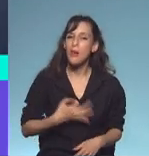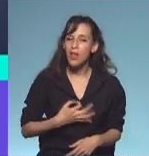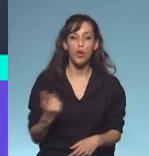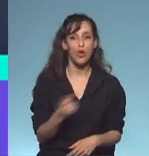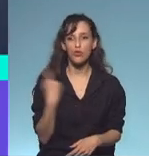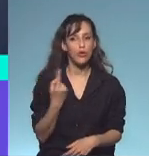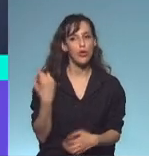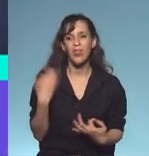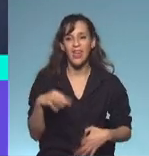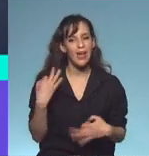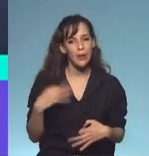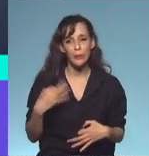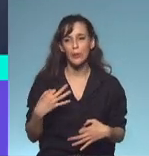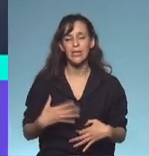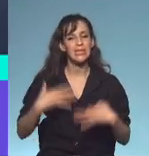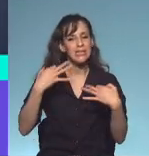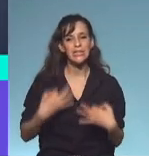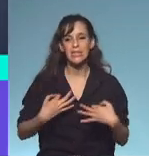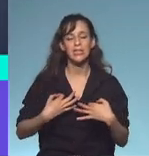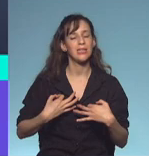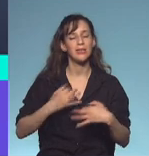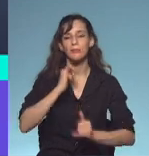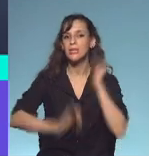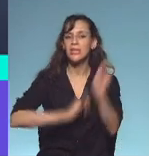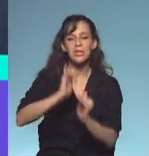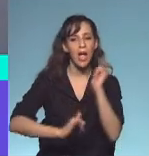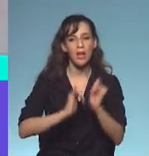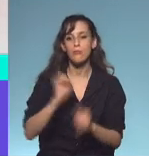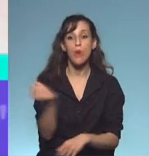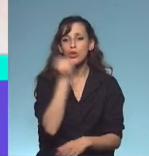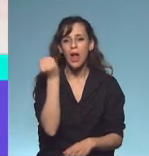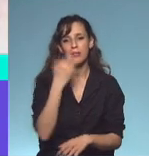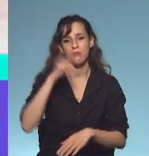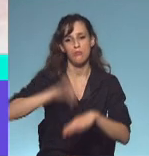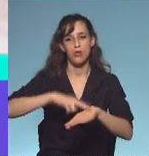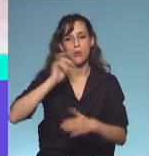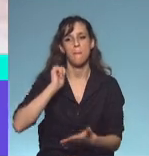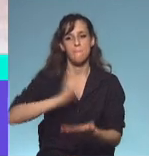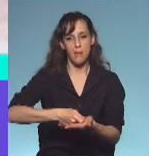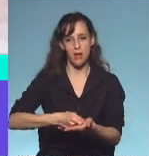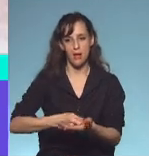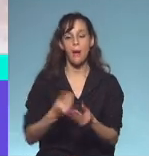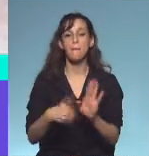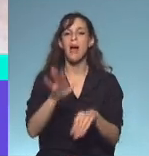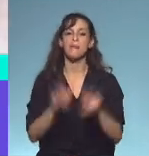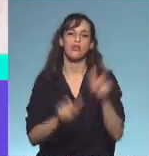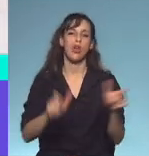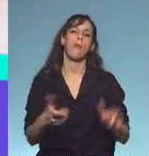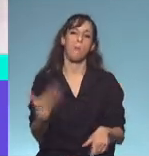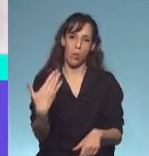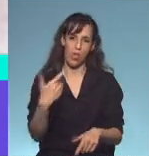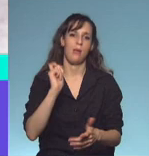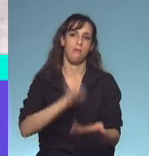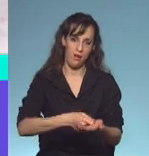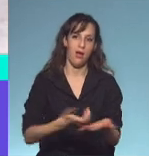batalla cultural acerca de la importancia que es que paguen impuestos y sobre todo que paguen impuestos a aquellos de mayor capacidad contributiva.